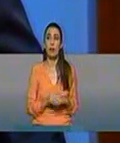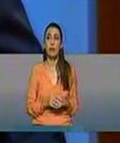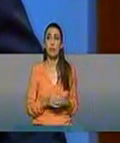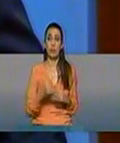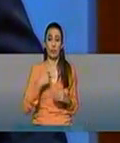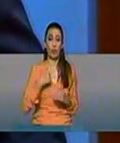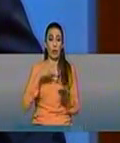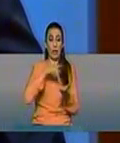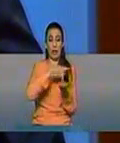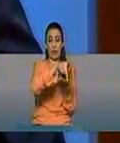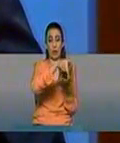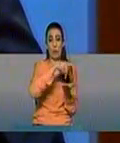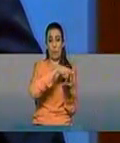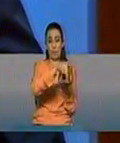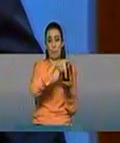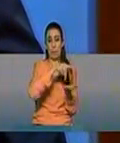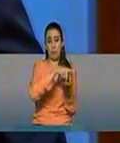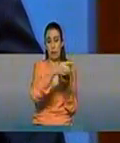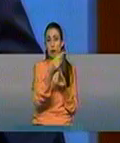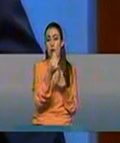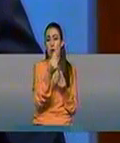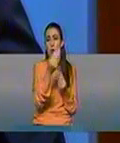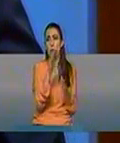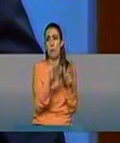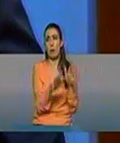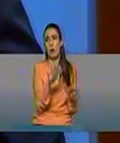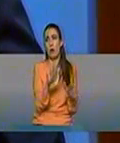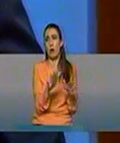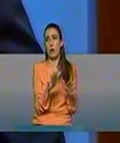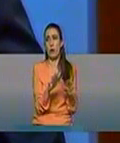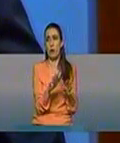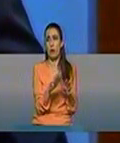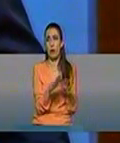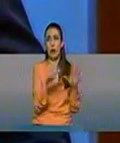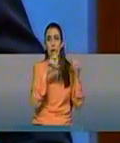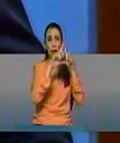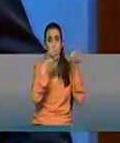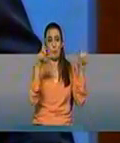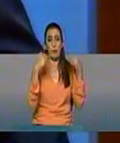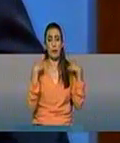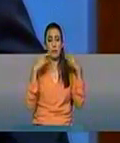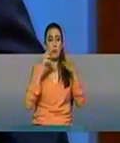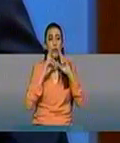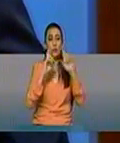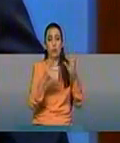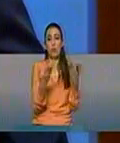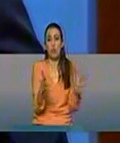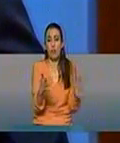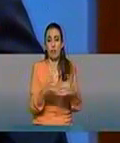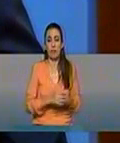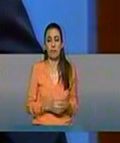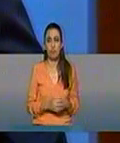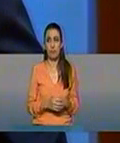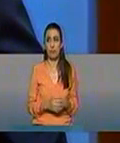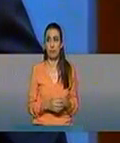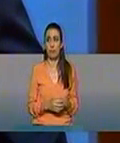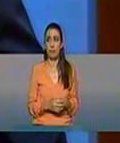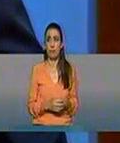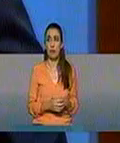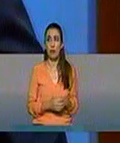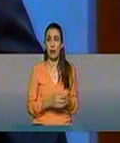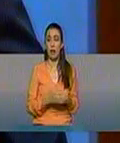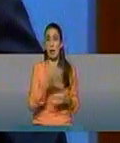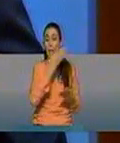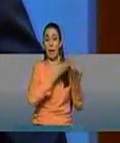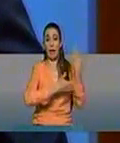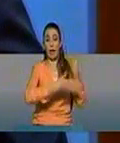tenido que pagar un anticipo de impuesto a la renta en una empresa que no ha generado una renta. Como lo había dicho hace algunos